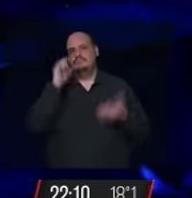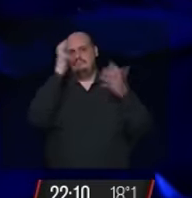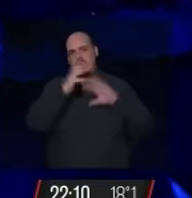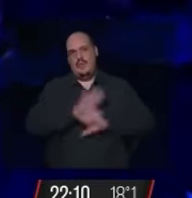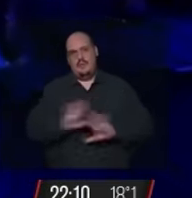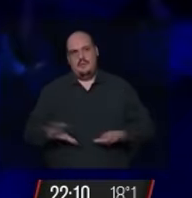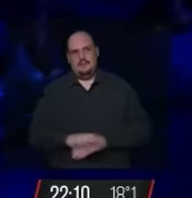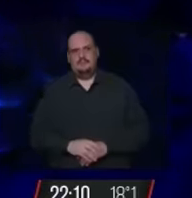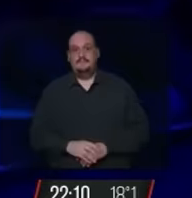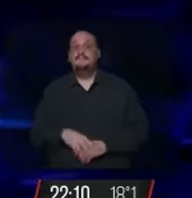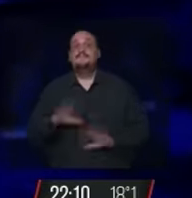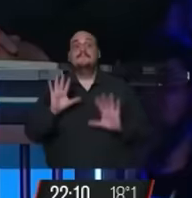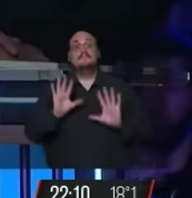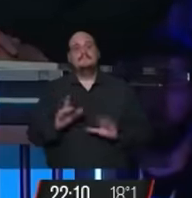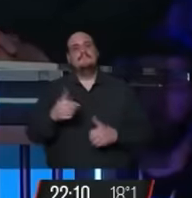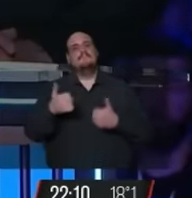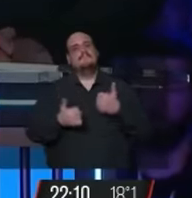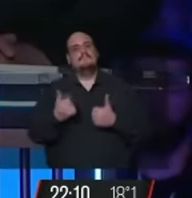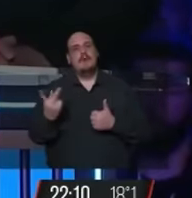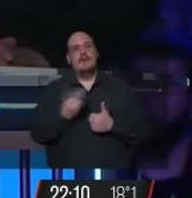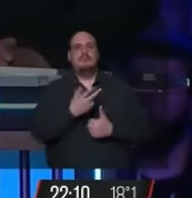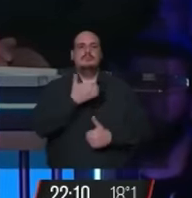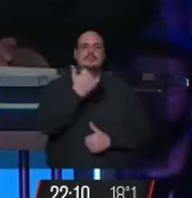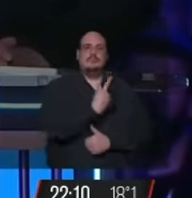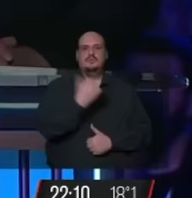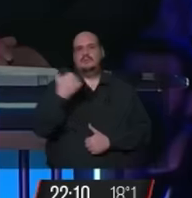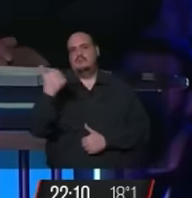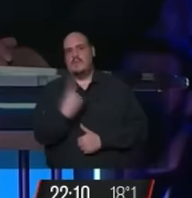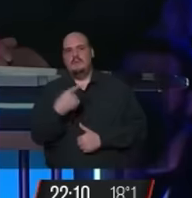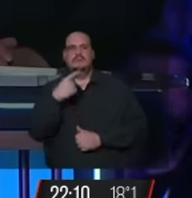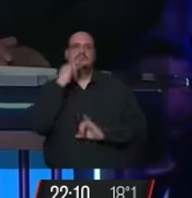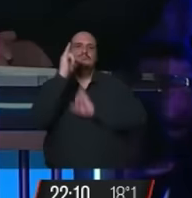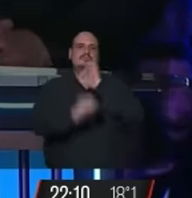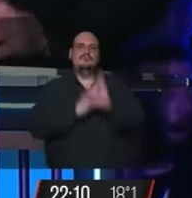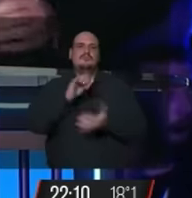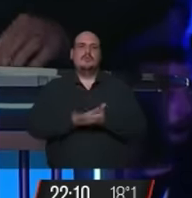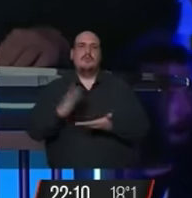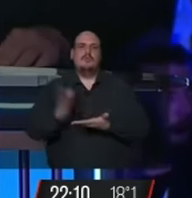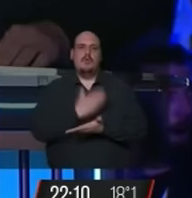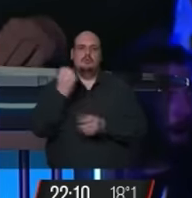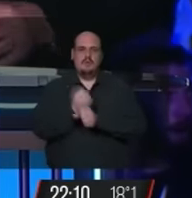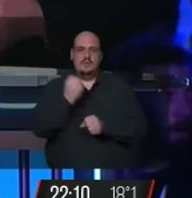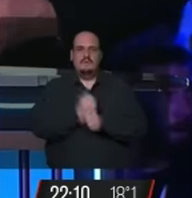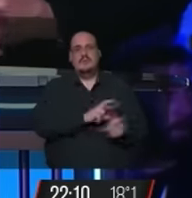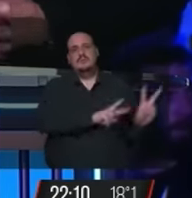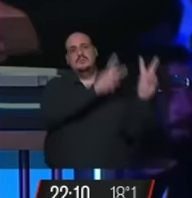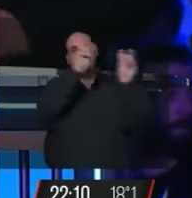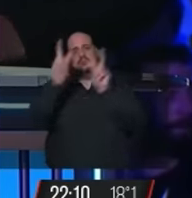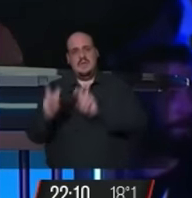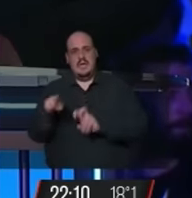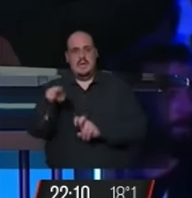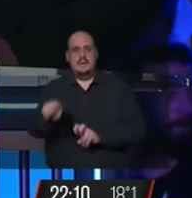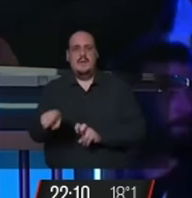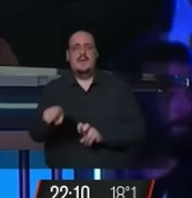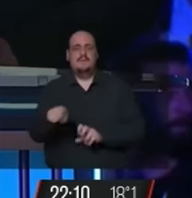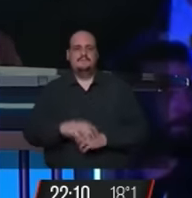Milei. De esta manera, ambos candidatos han tenido 6 minutos cada uno para hablar de producción y trabajo. Pasamos al siguiente eje